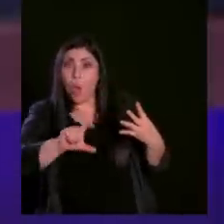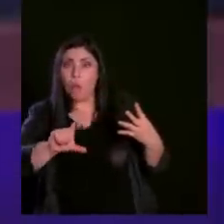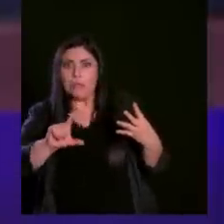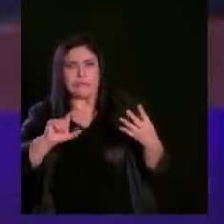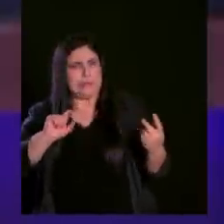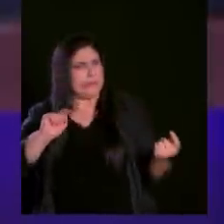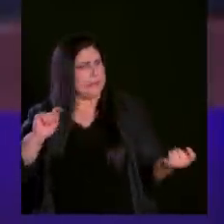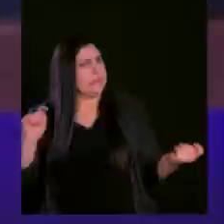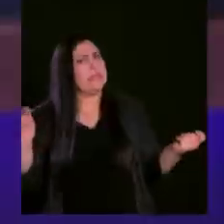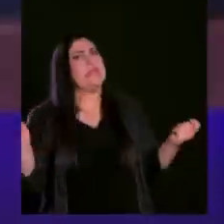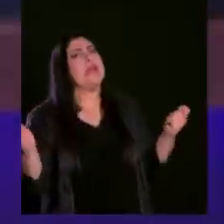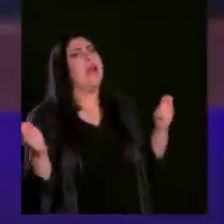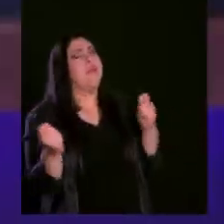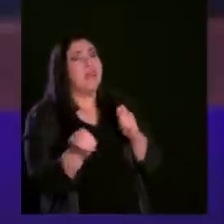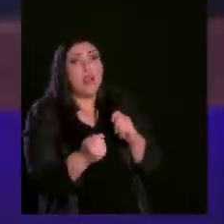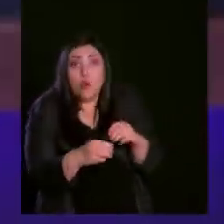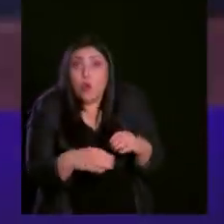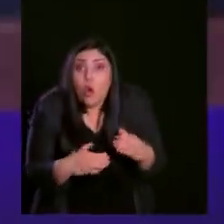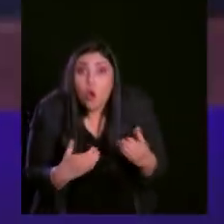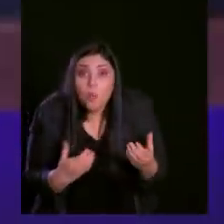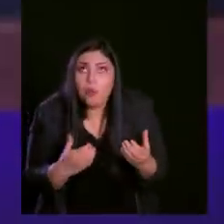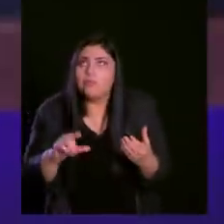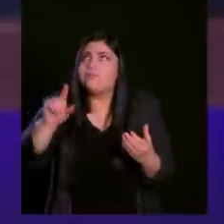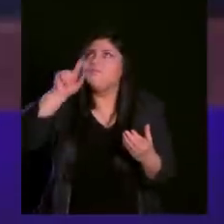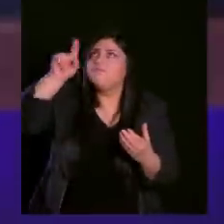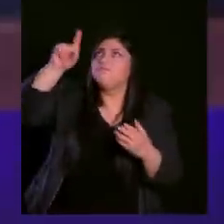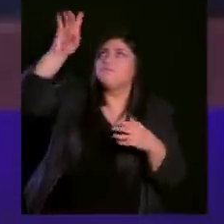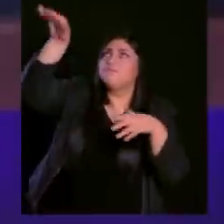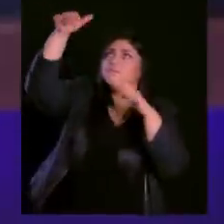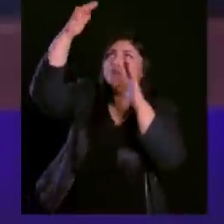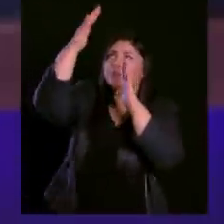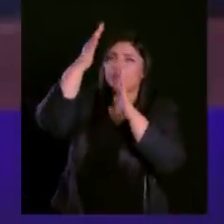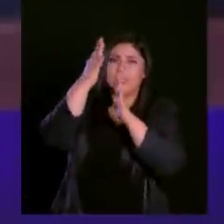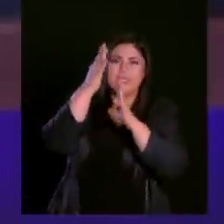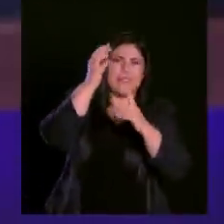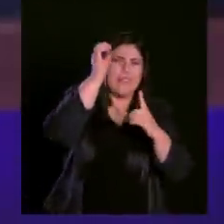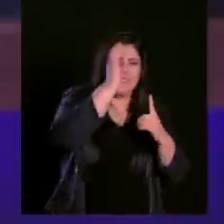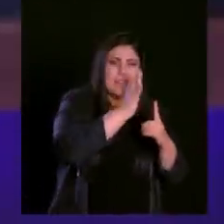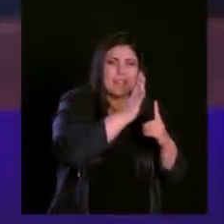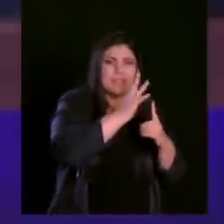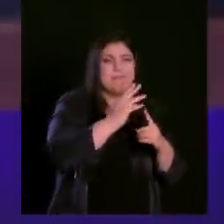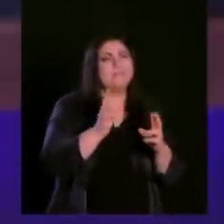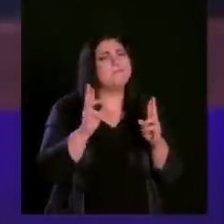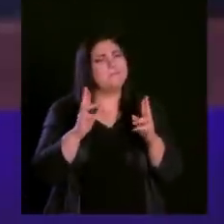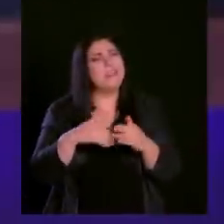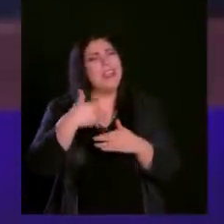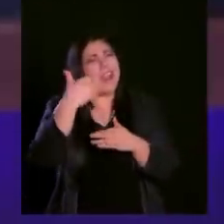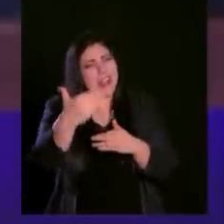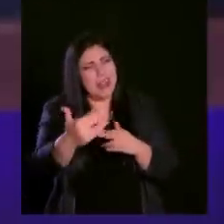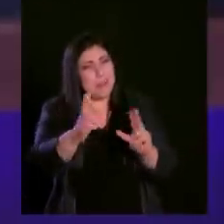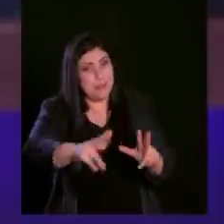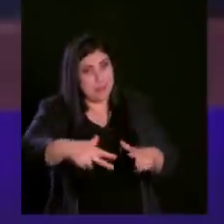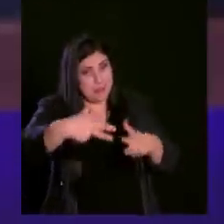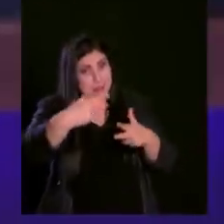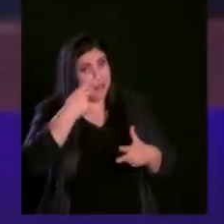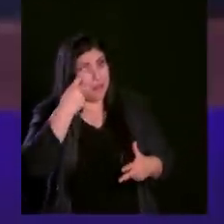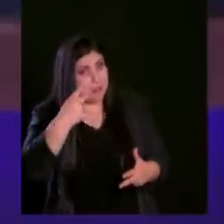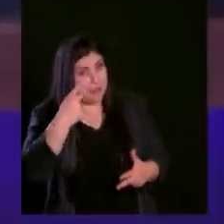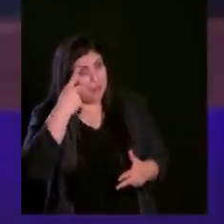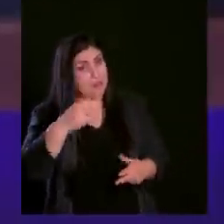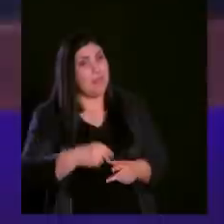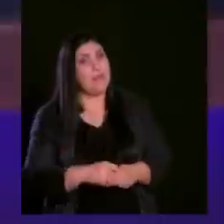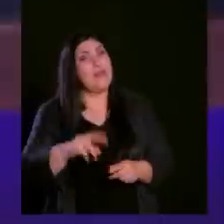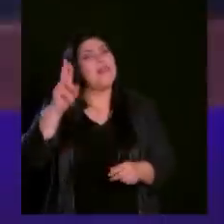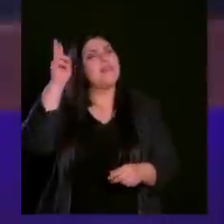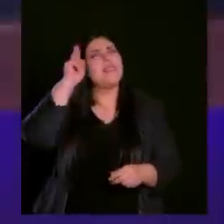presencia de Dios llegó Espero se puedan volver a conectar en una próxima reunión Y recuerda que el reino de los cielos